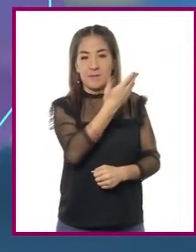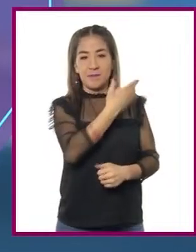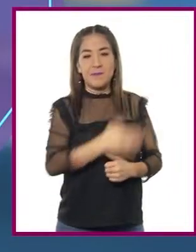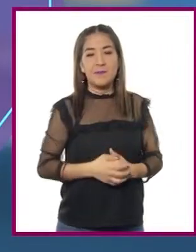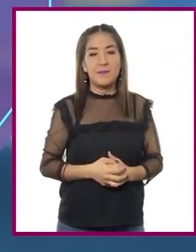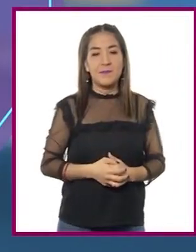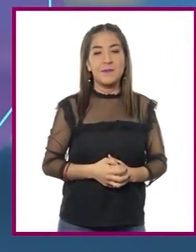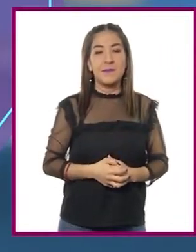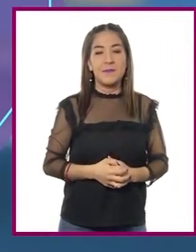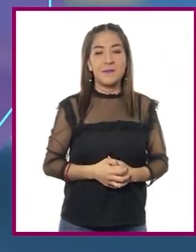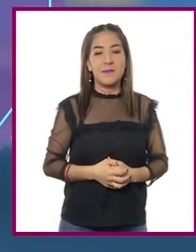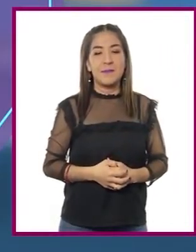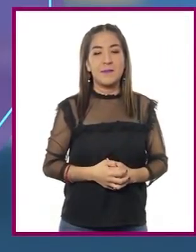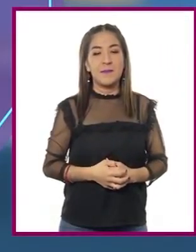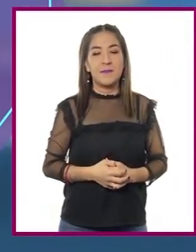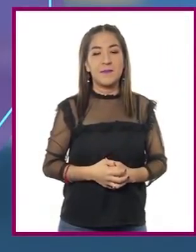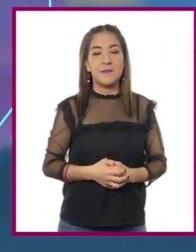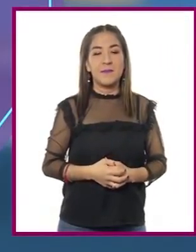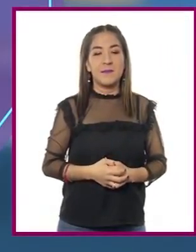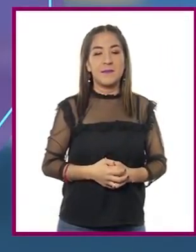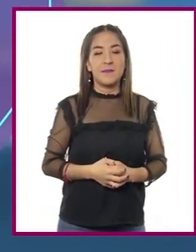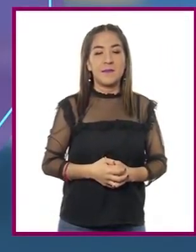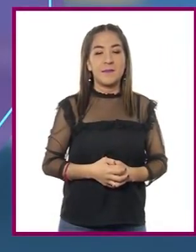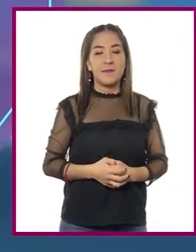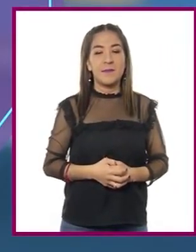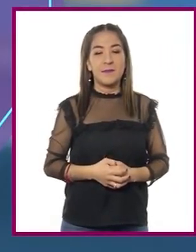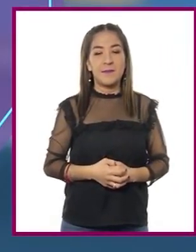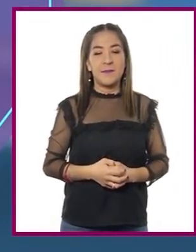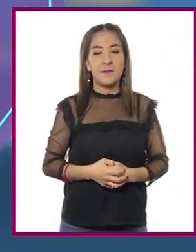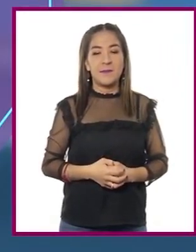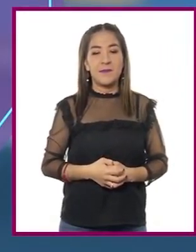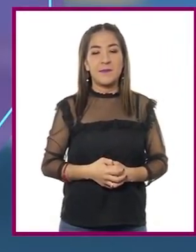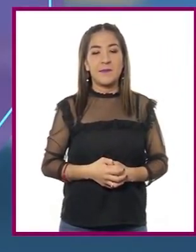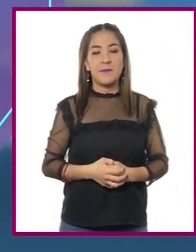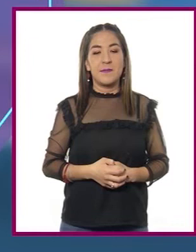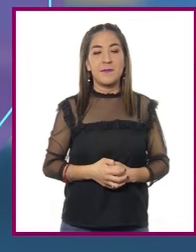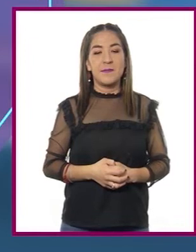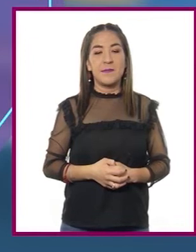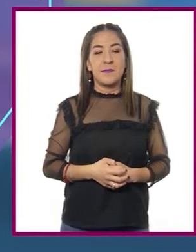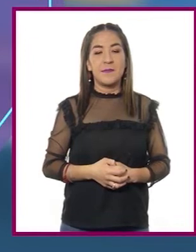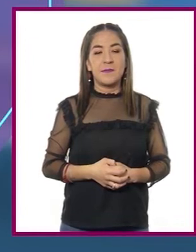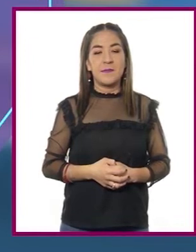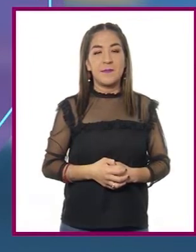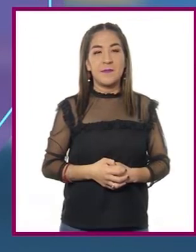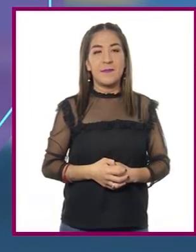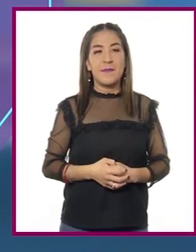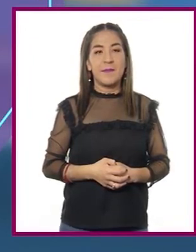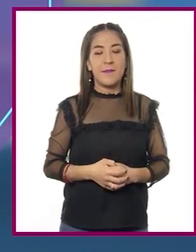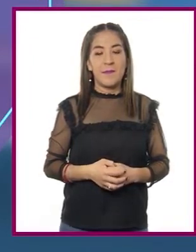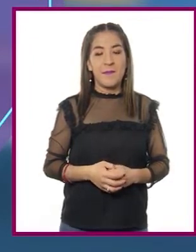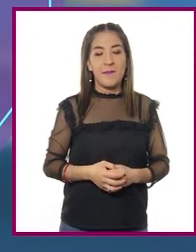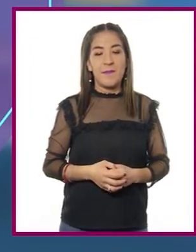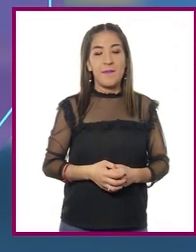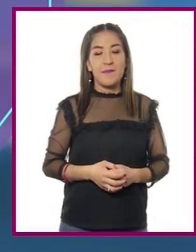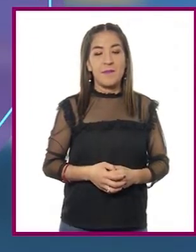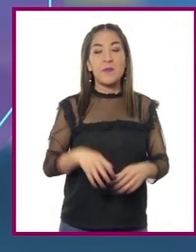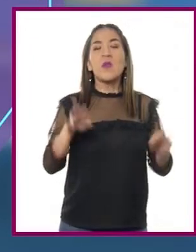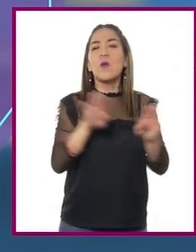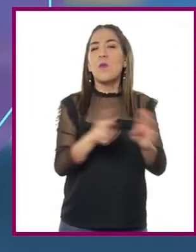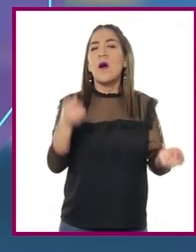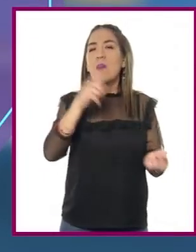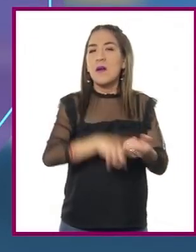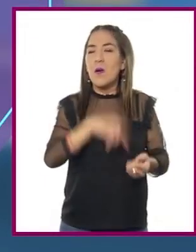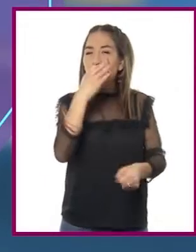108 de la Constitución también regula la actuación de las servidoras y servidores públicos, pero